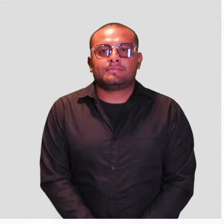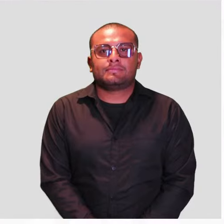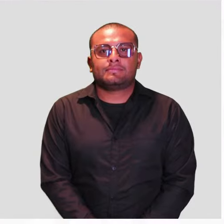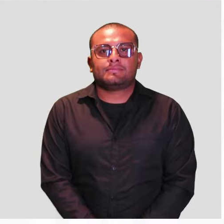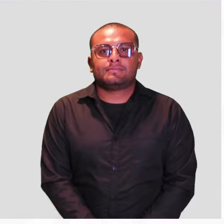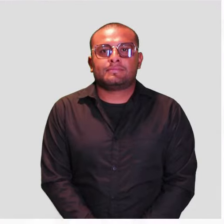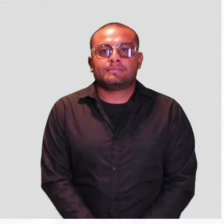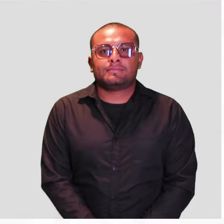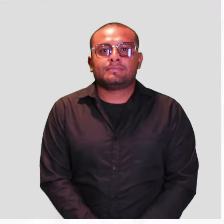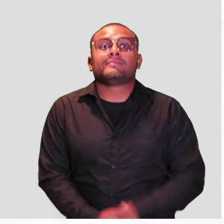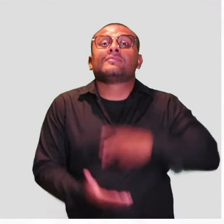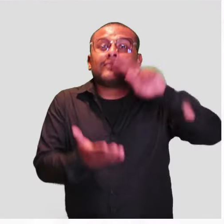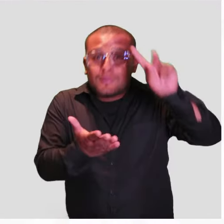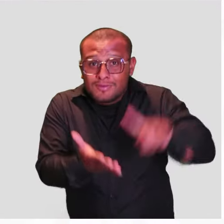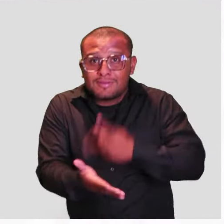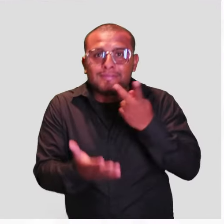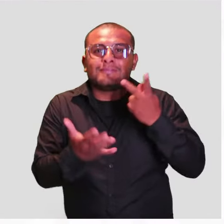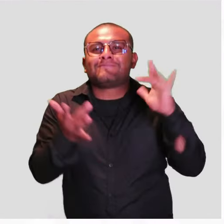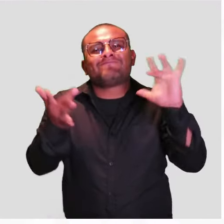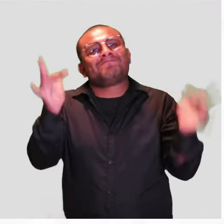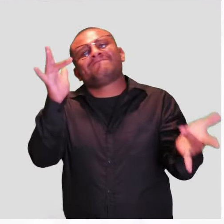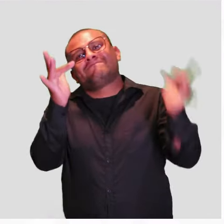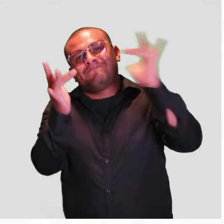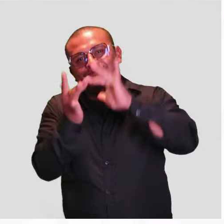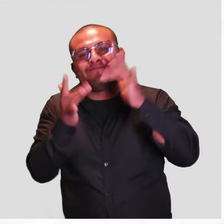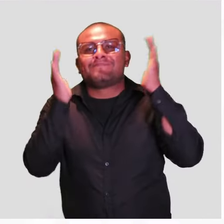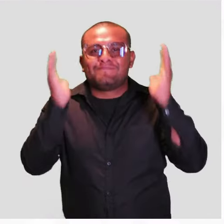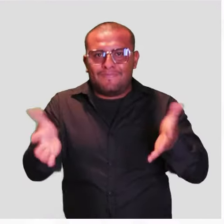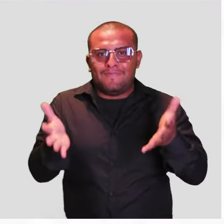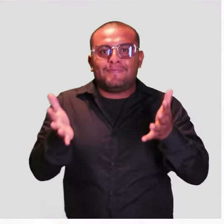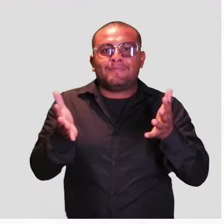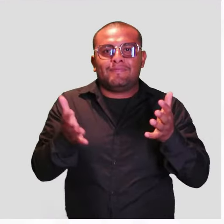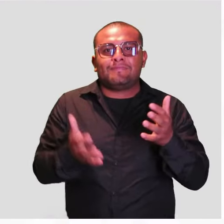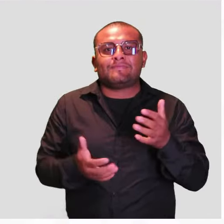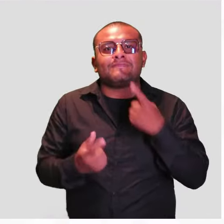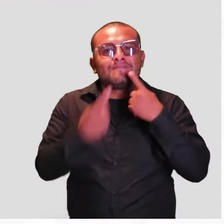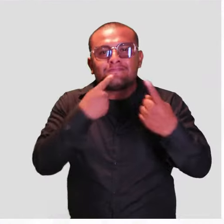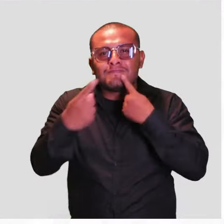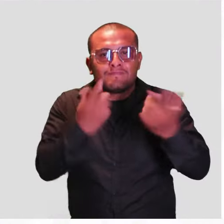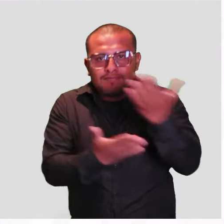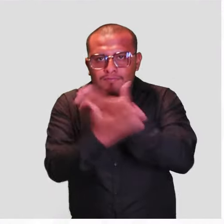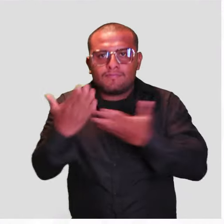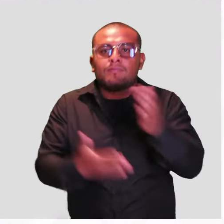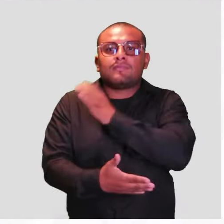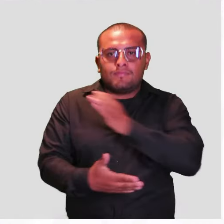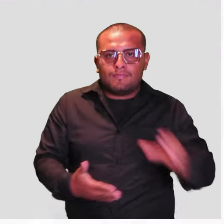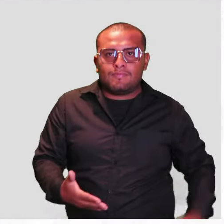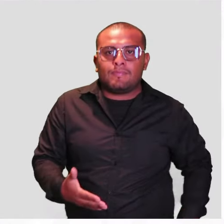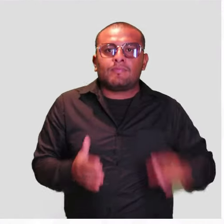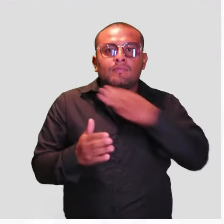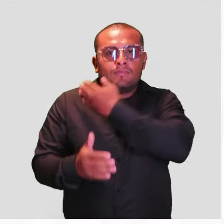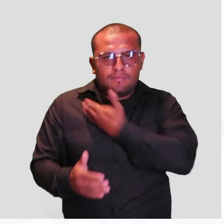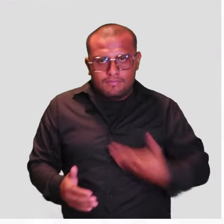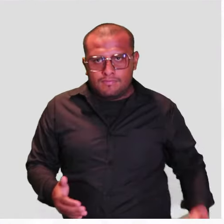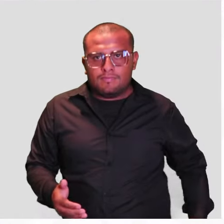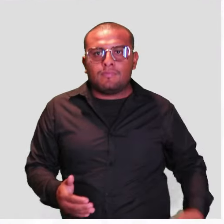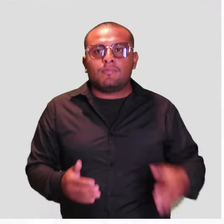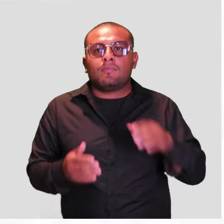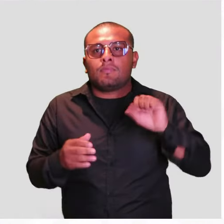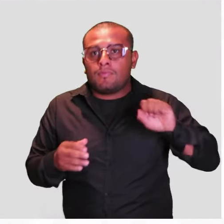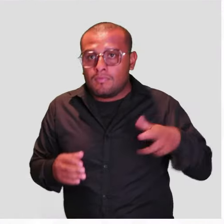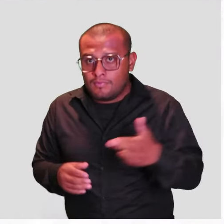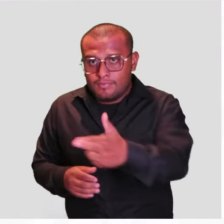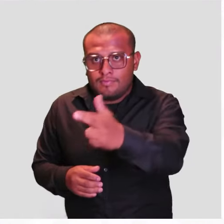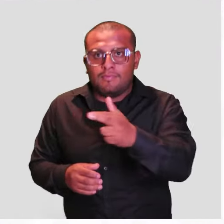Estamos ya de regreso en esta transmisión de diálogo entre las candidaturas a la presidencia municipal de San Juan del Río.